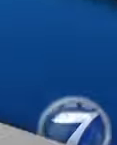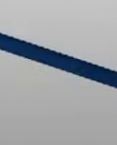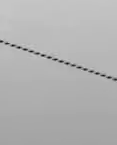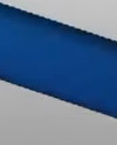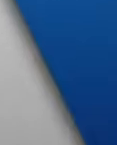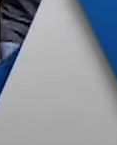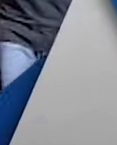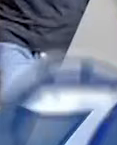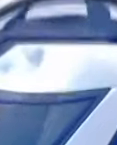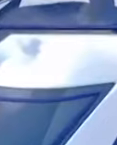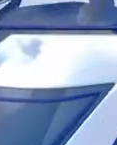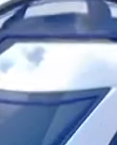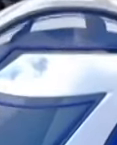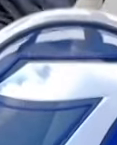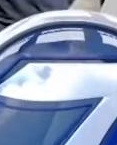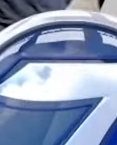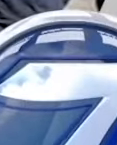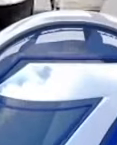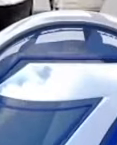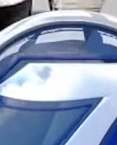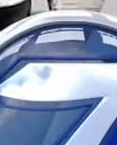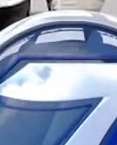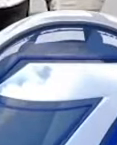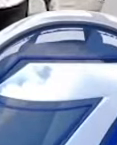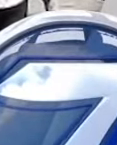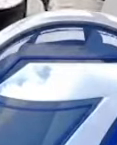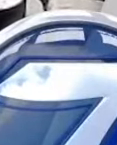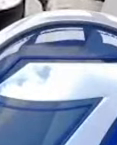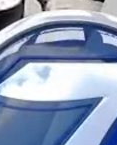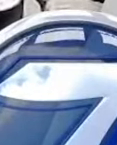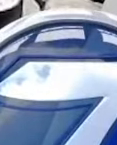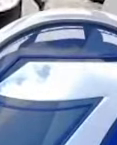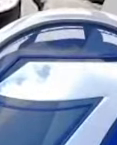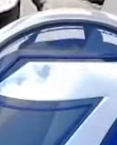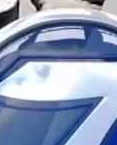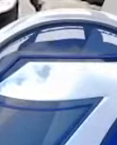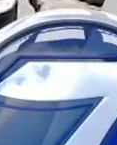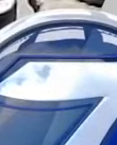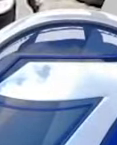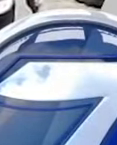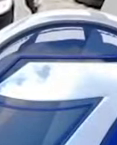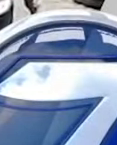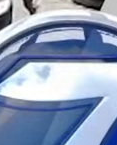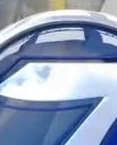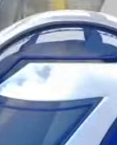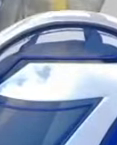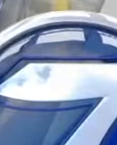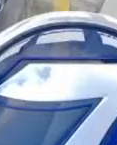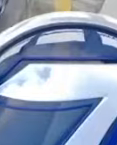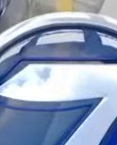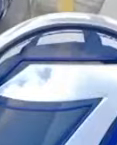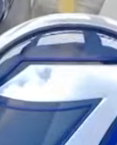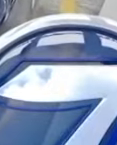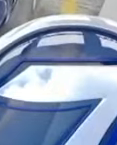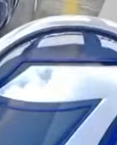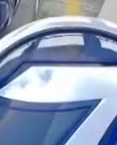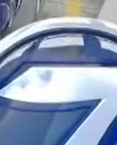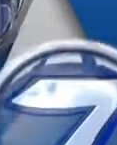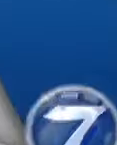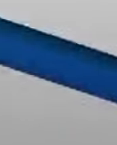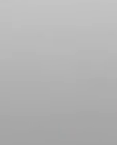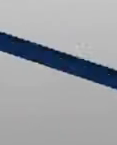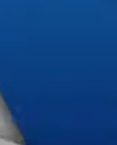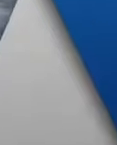zona. Fuerzas de seguridad capturan a media docena de personas cuando intentaban saquear un hotel en la zona